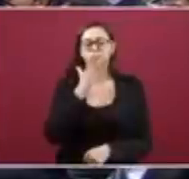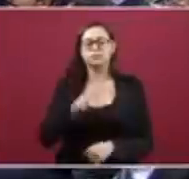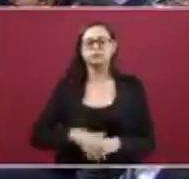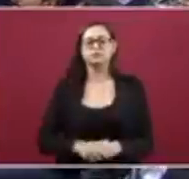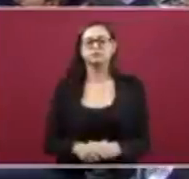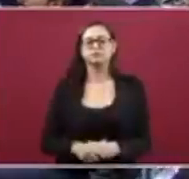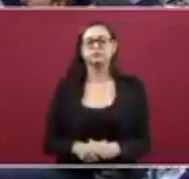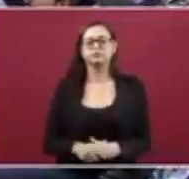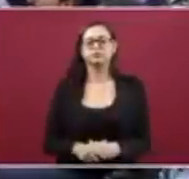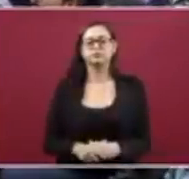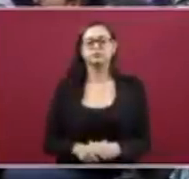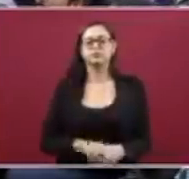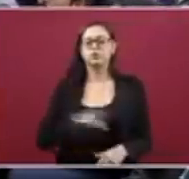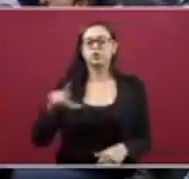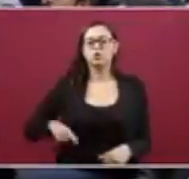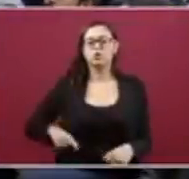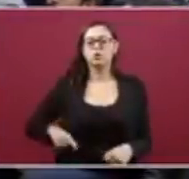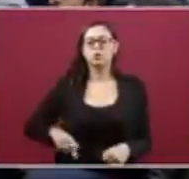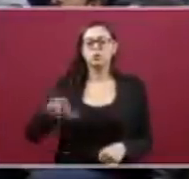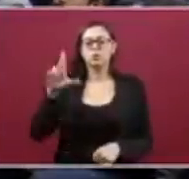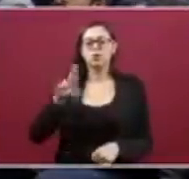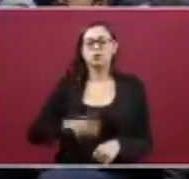ciudadanos gobernadores